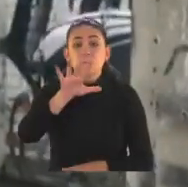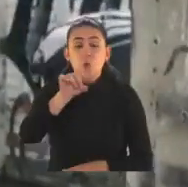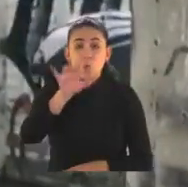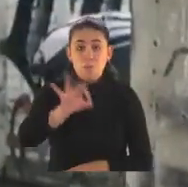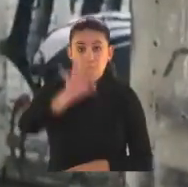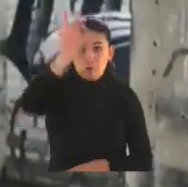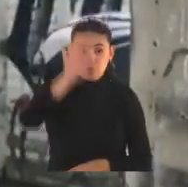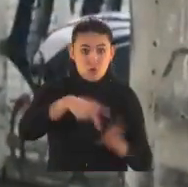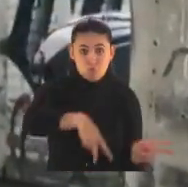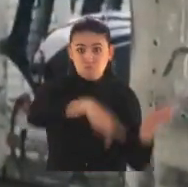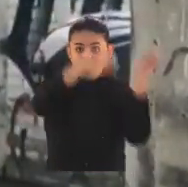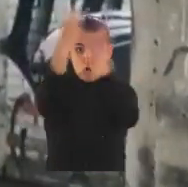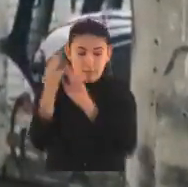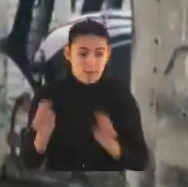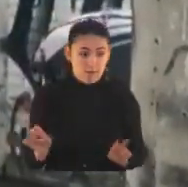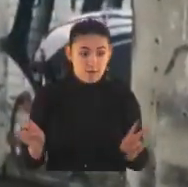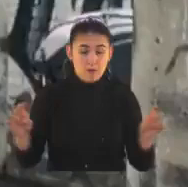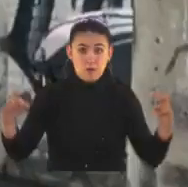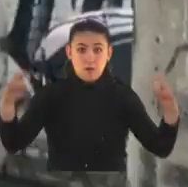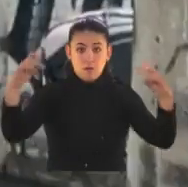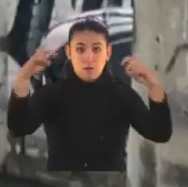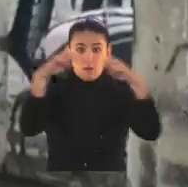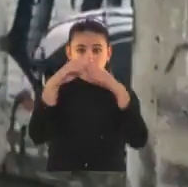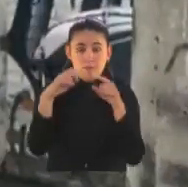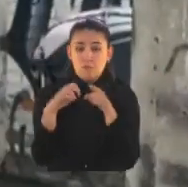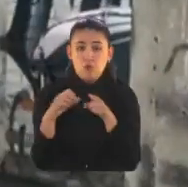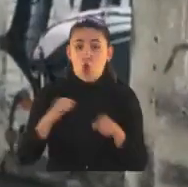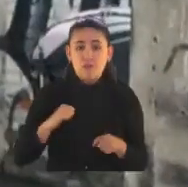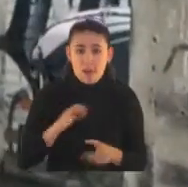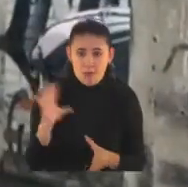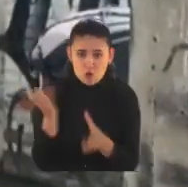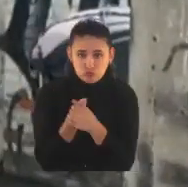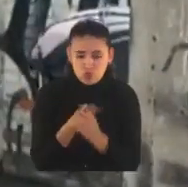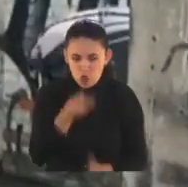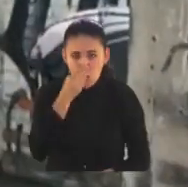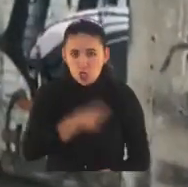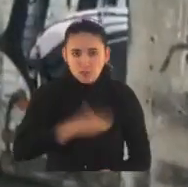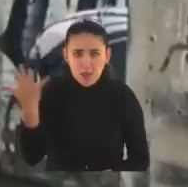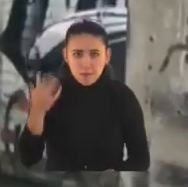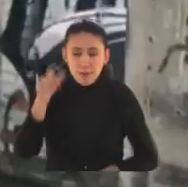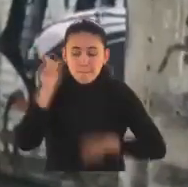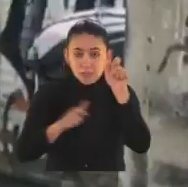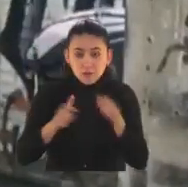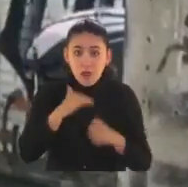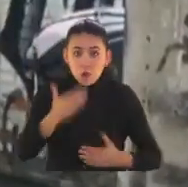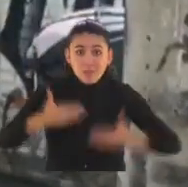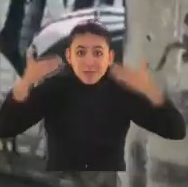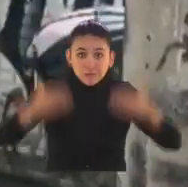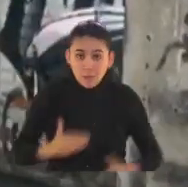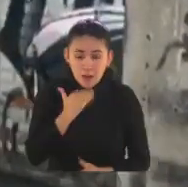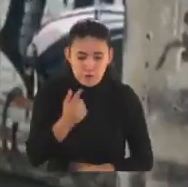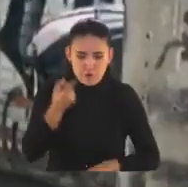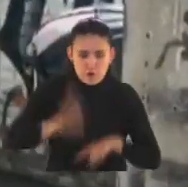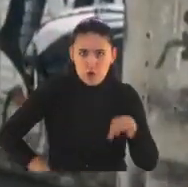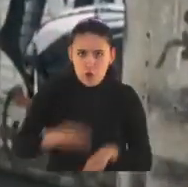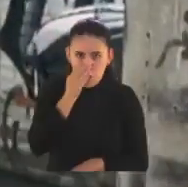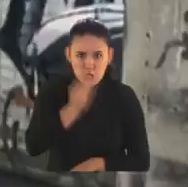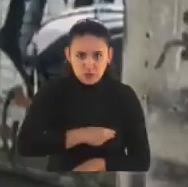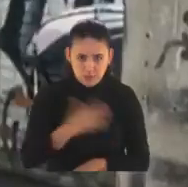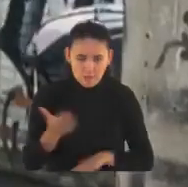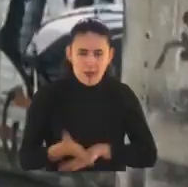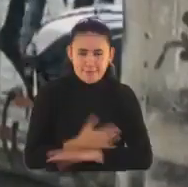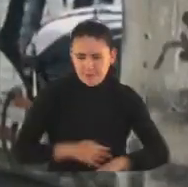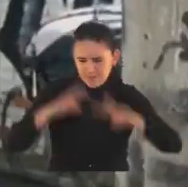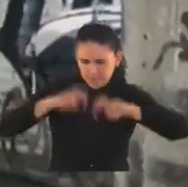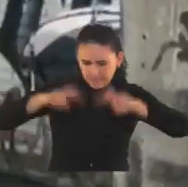puentes peatonales que existen no tienen inclusión, no sirven para las personas en condición de discapacidad. Con estudios técnicos que